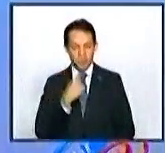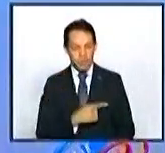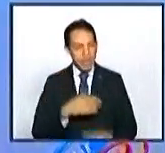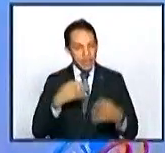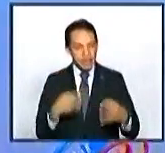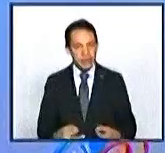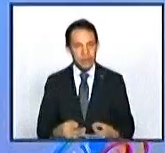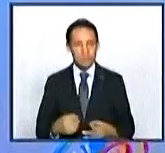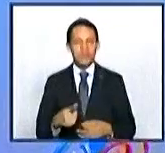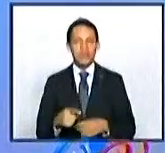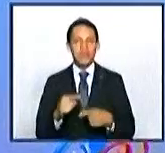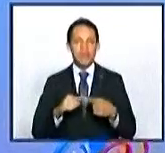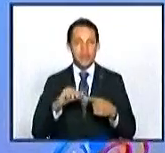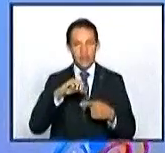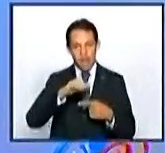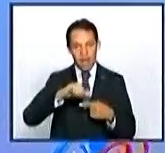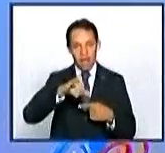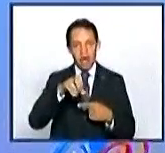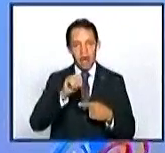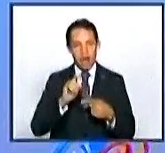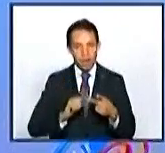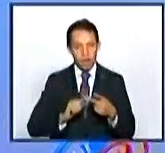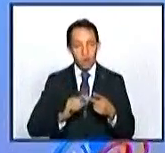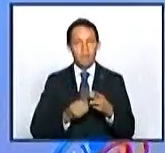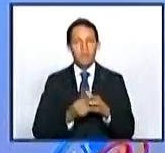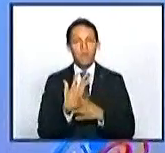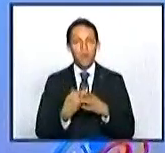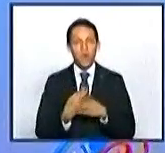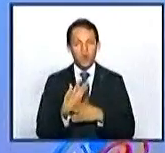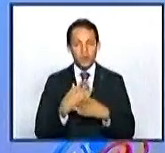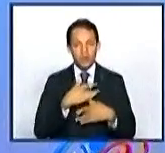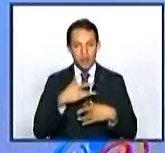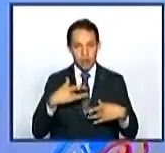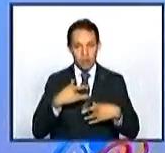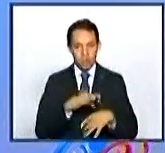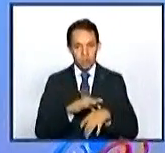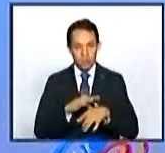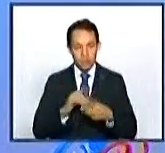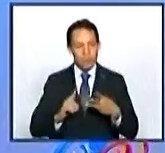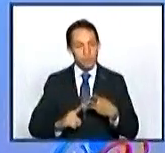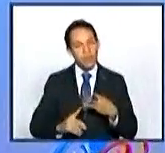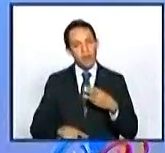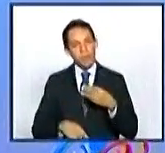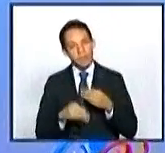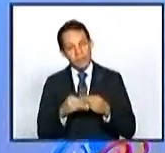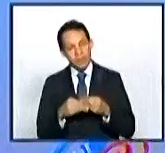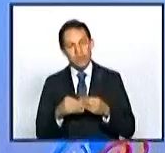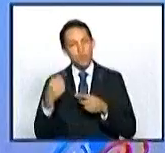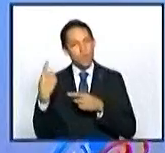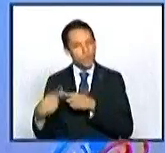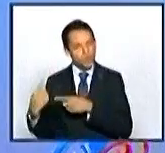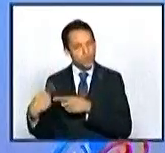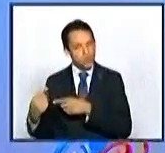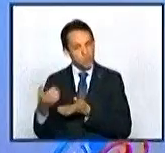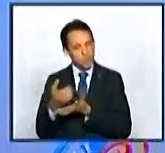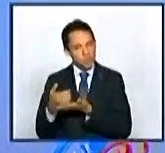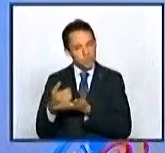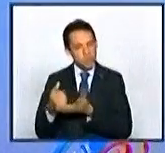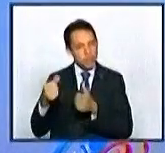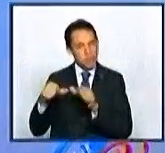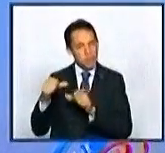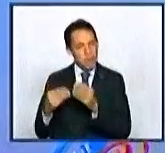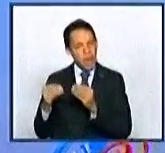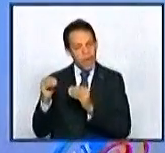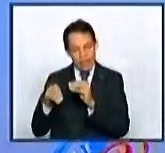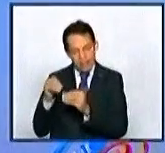con ajo, plantas medicinales y componentes homeopáticos que ayudan a